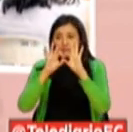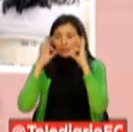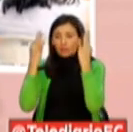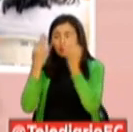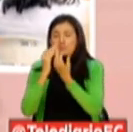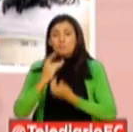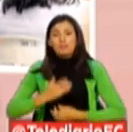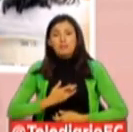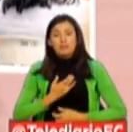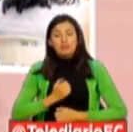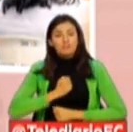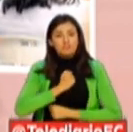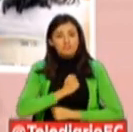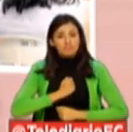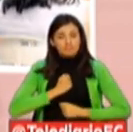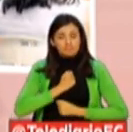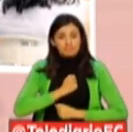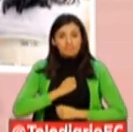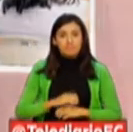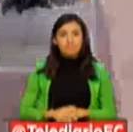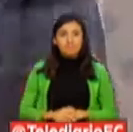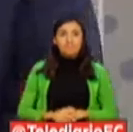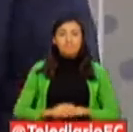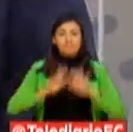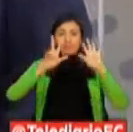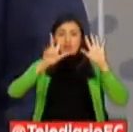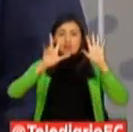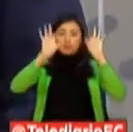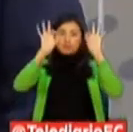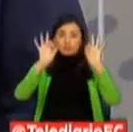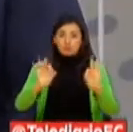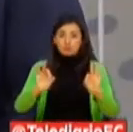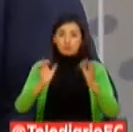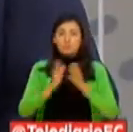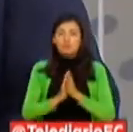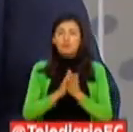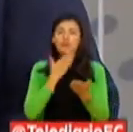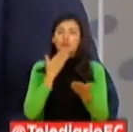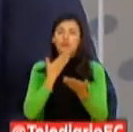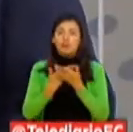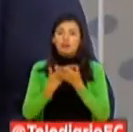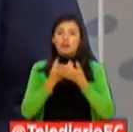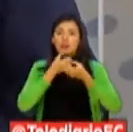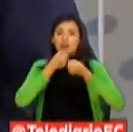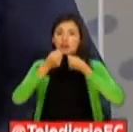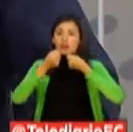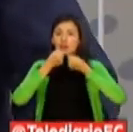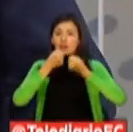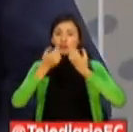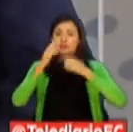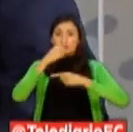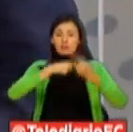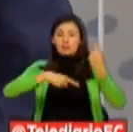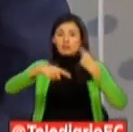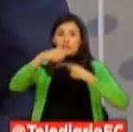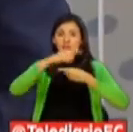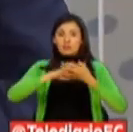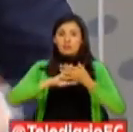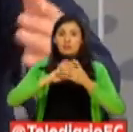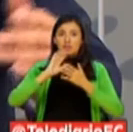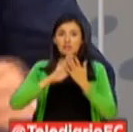el dolor de sus familiares. 8:00 a.m. Gracias por habernos seguido. Nos volveremos a ver, no